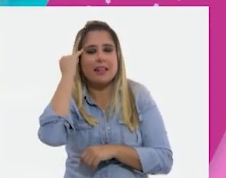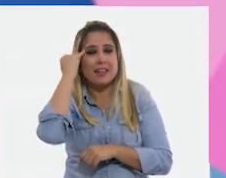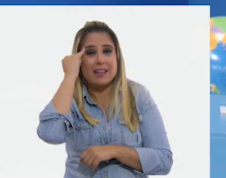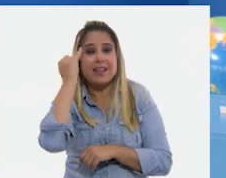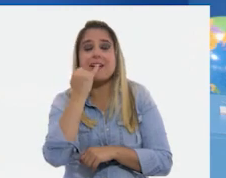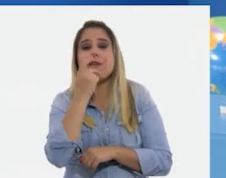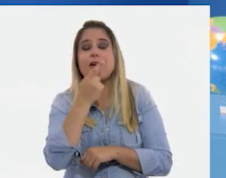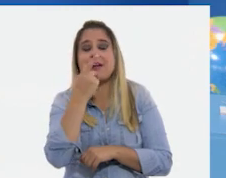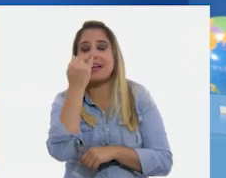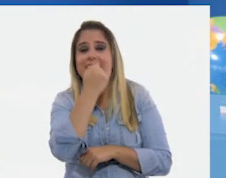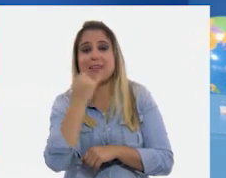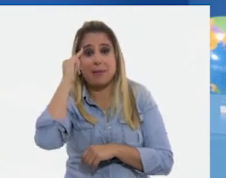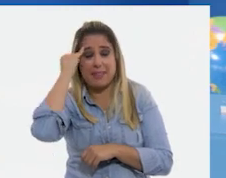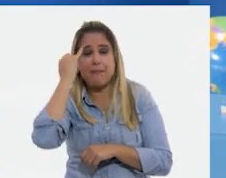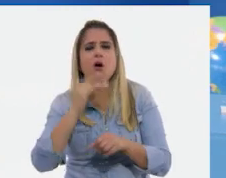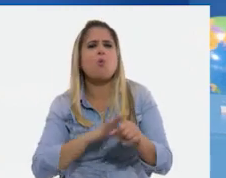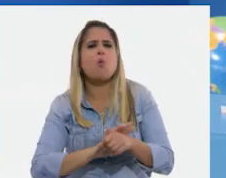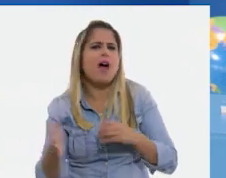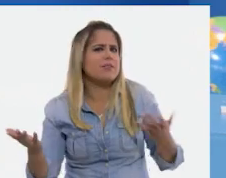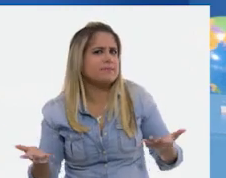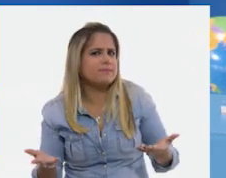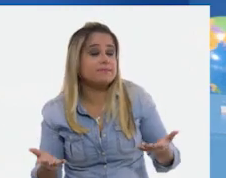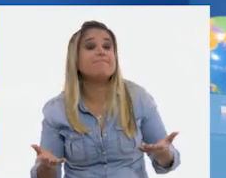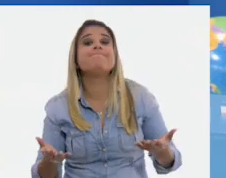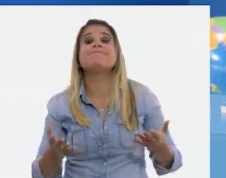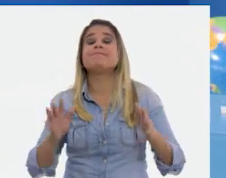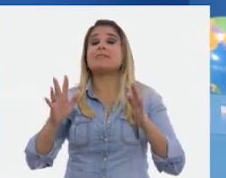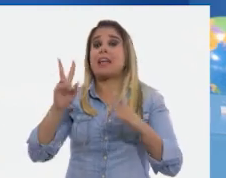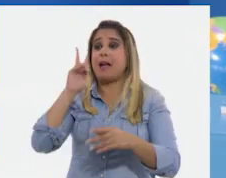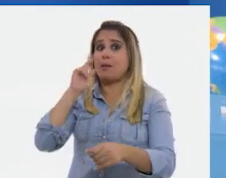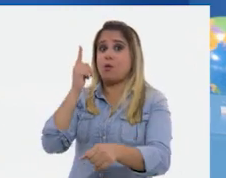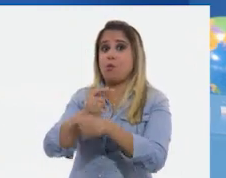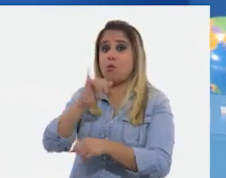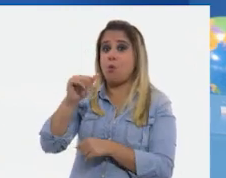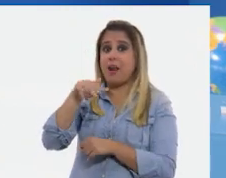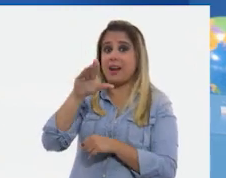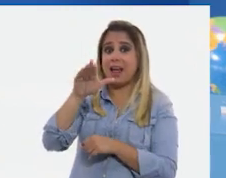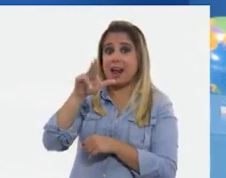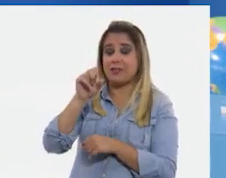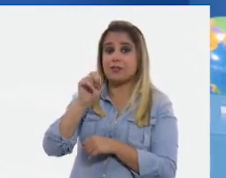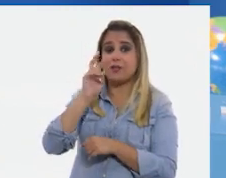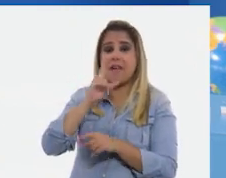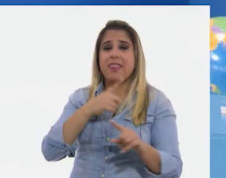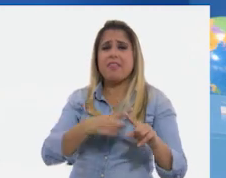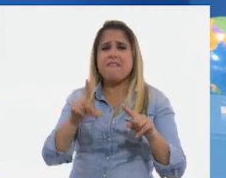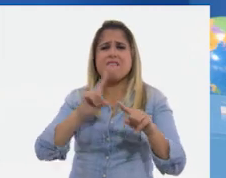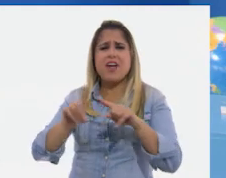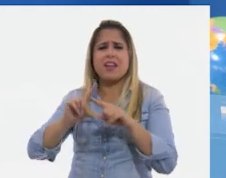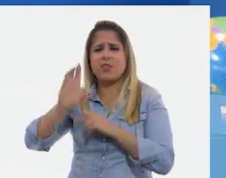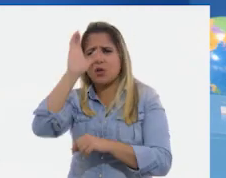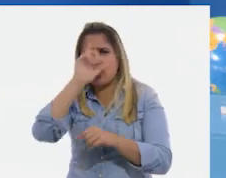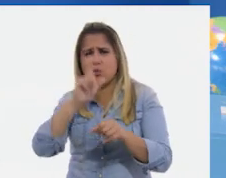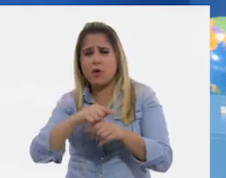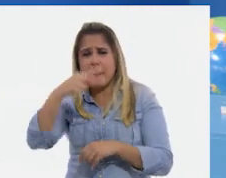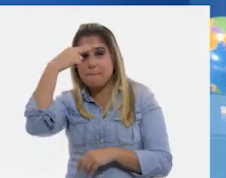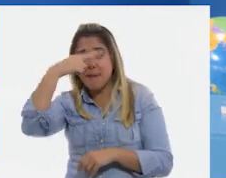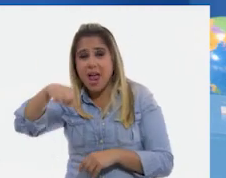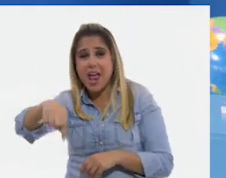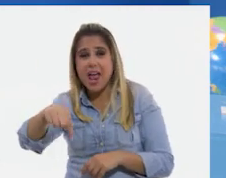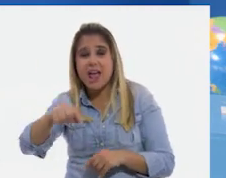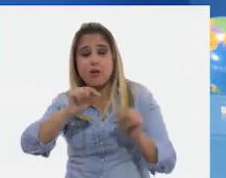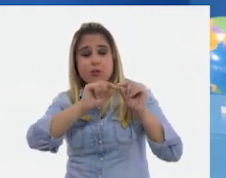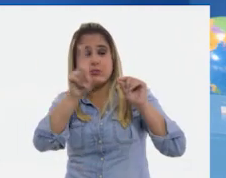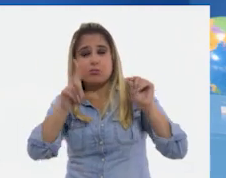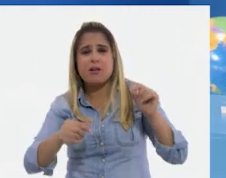Como puedes notar, Juan Carlos, en México convivimos muchos grupos culturales. Por eso se dice que México es un